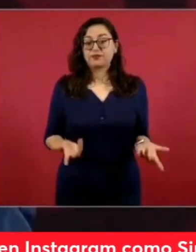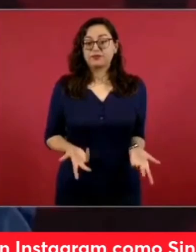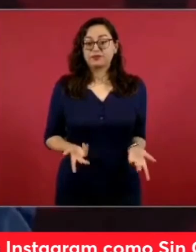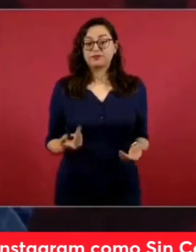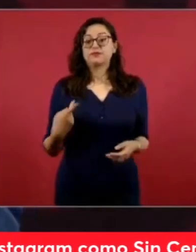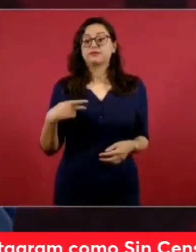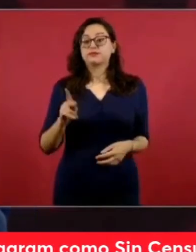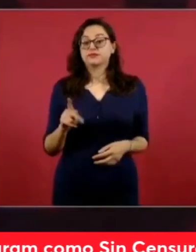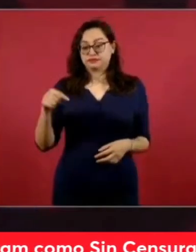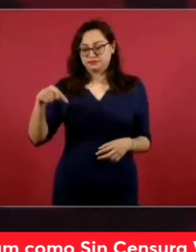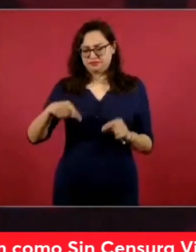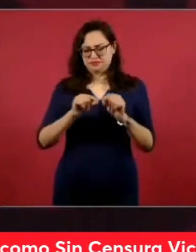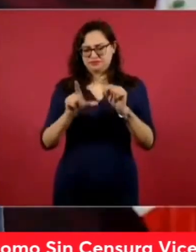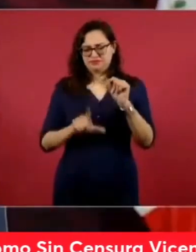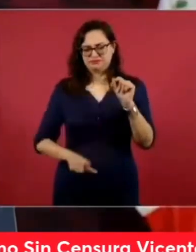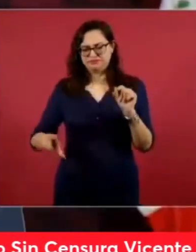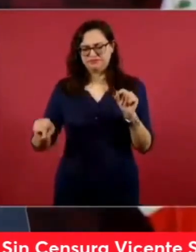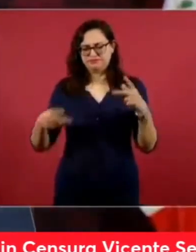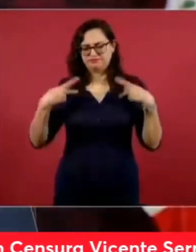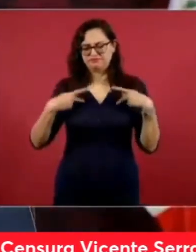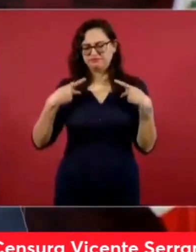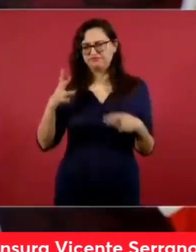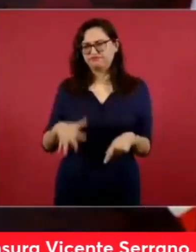en el siglo XX,